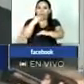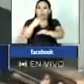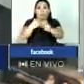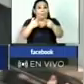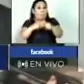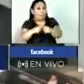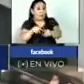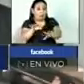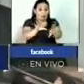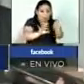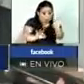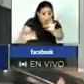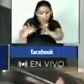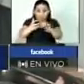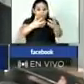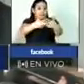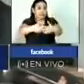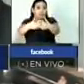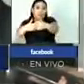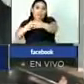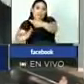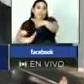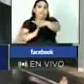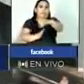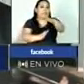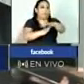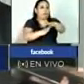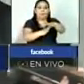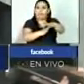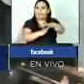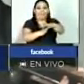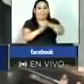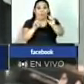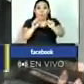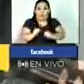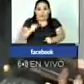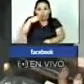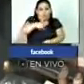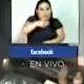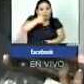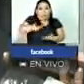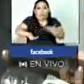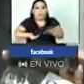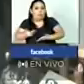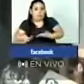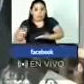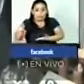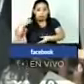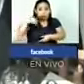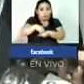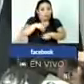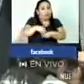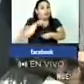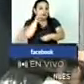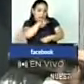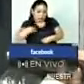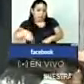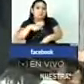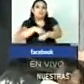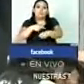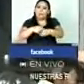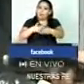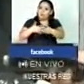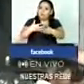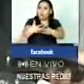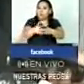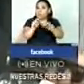que se detuvieron y no pudieron tener ingresos en estos meses, eso se les va dar prórroga para que